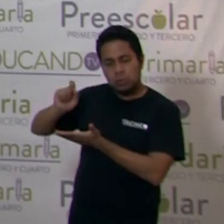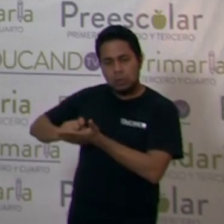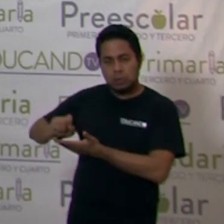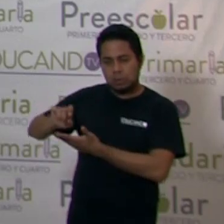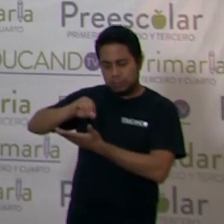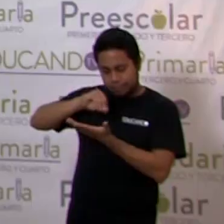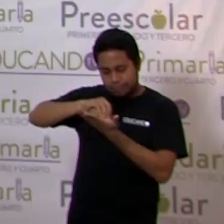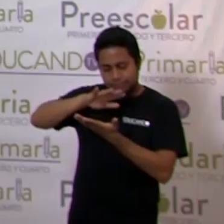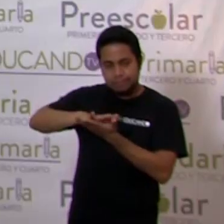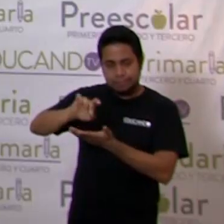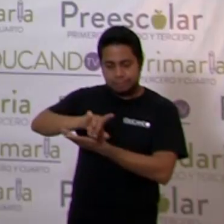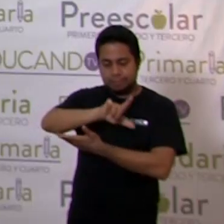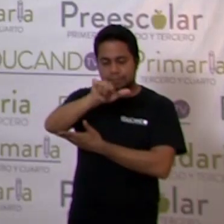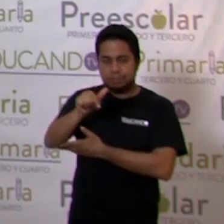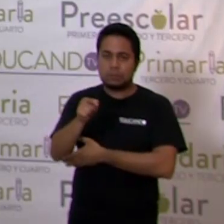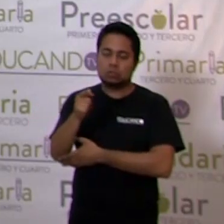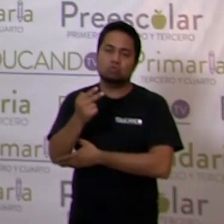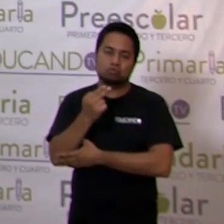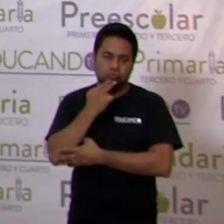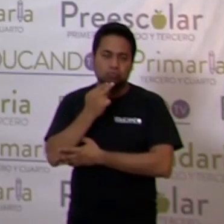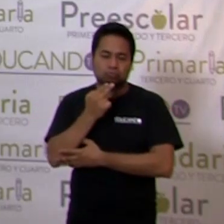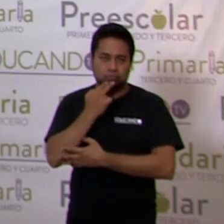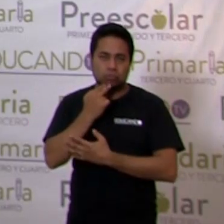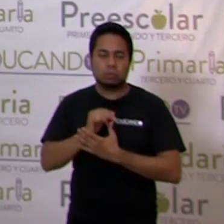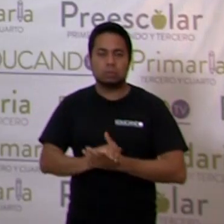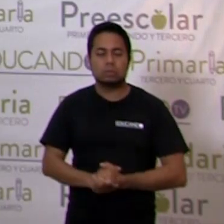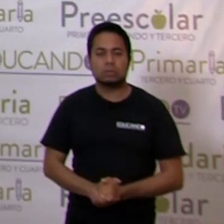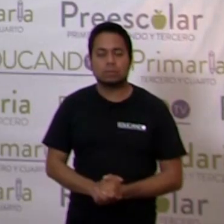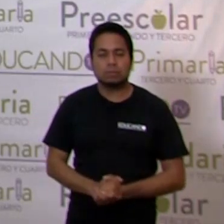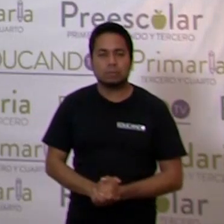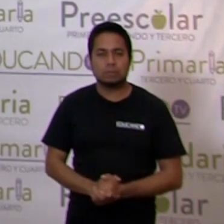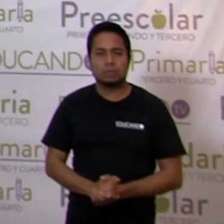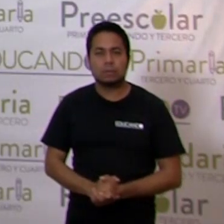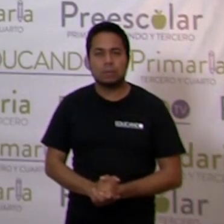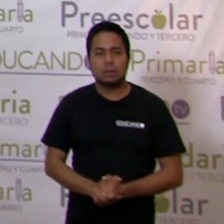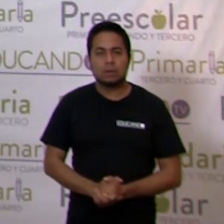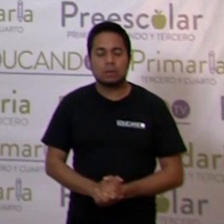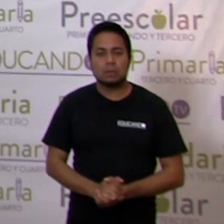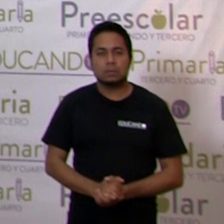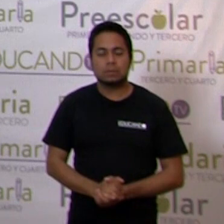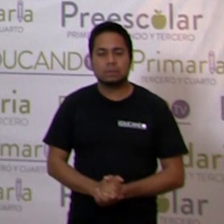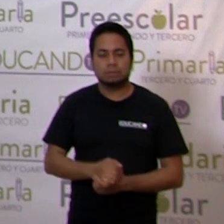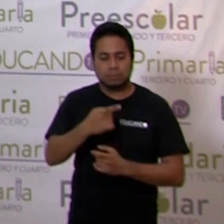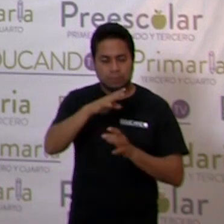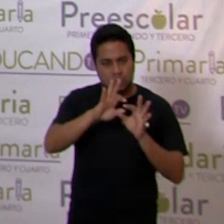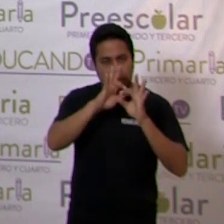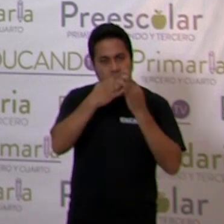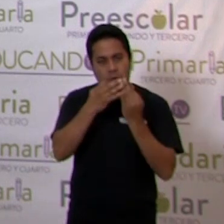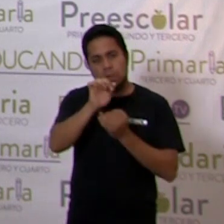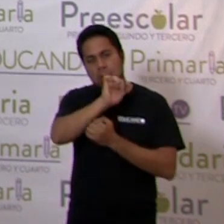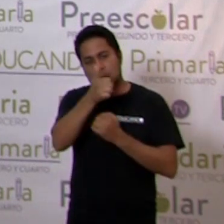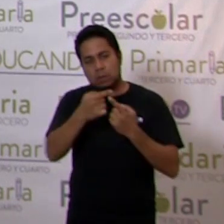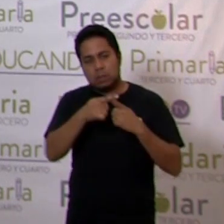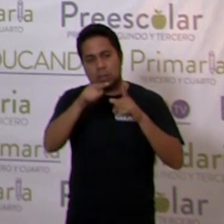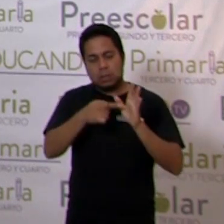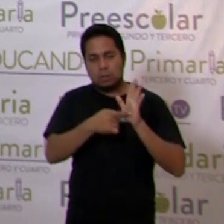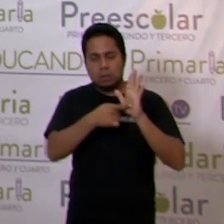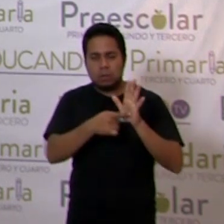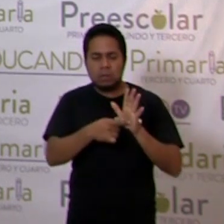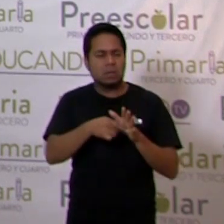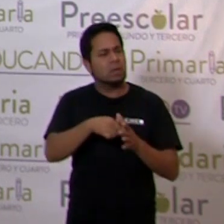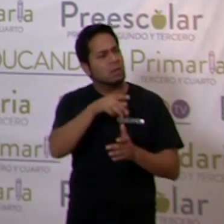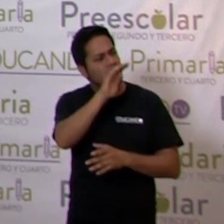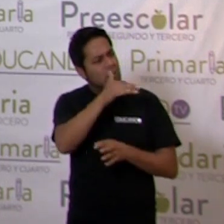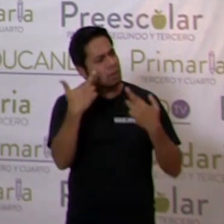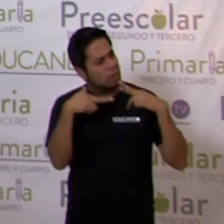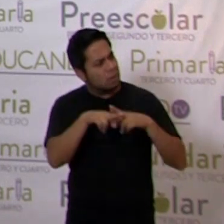necesitar más adelante Sí vamos a ver una figura más maestra y por qué tantas